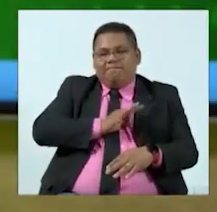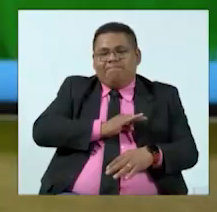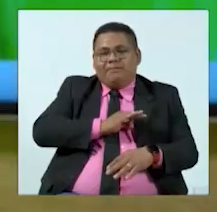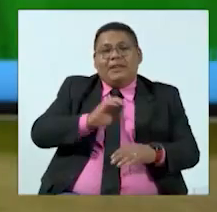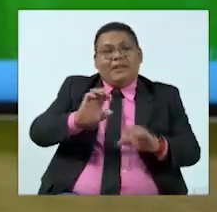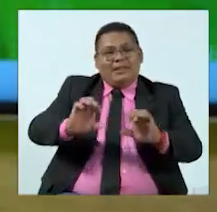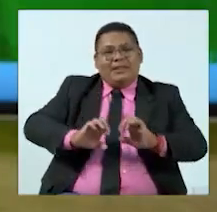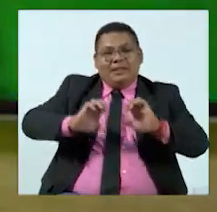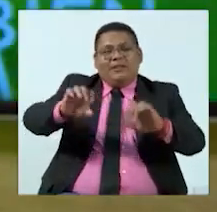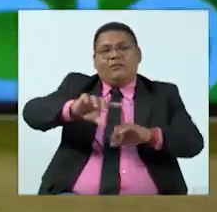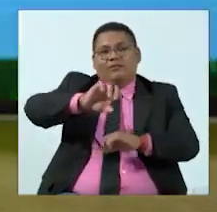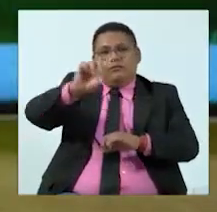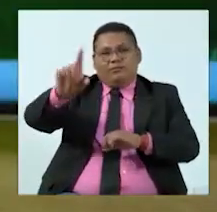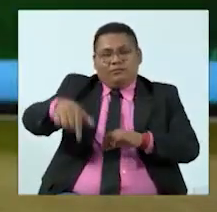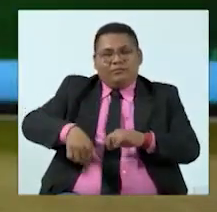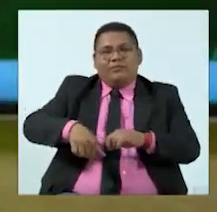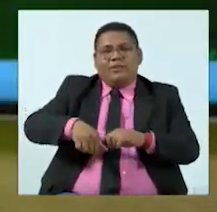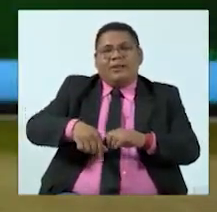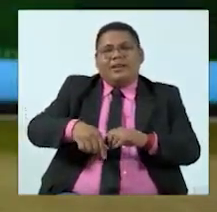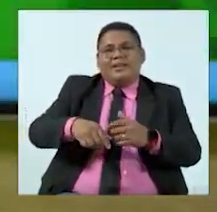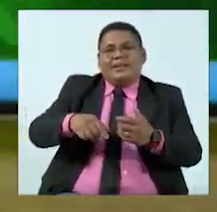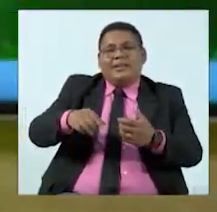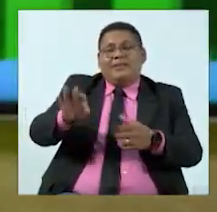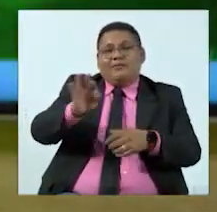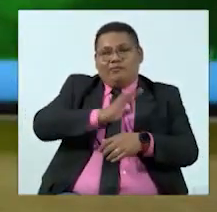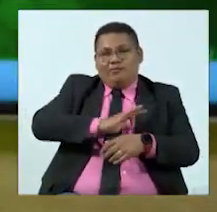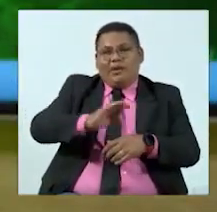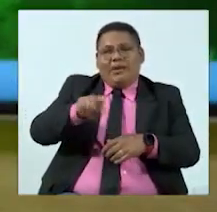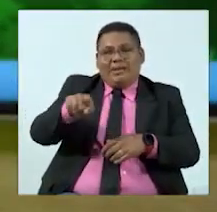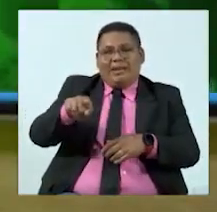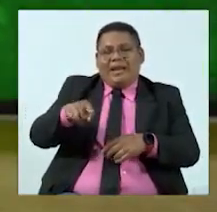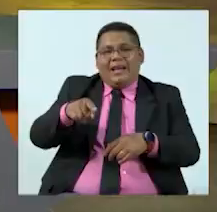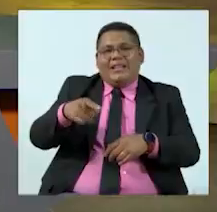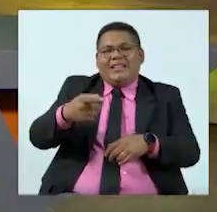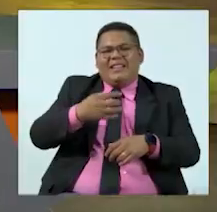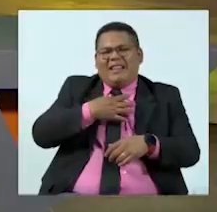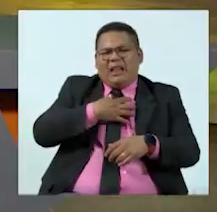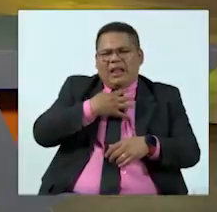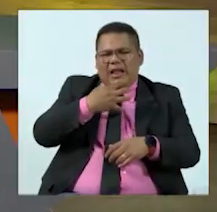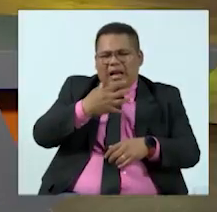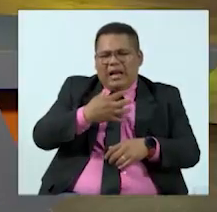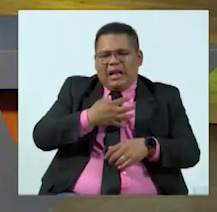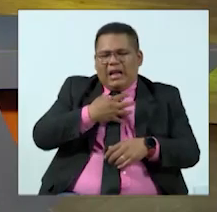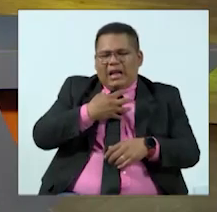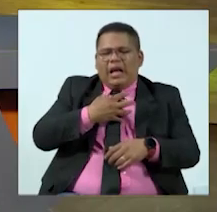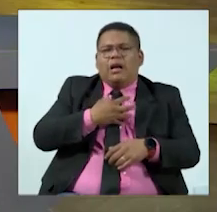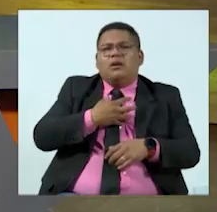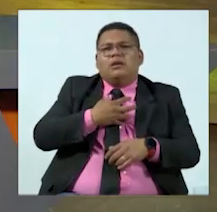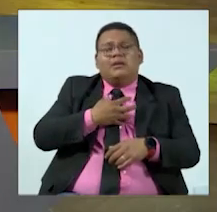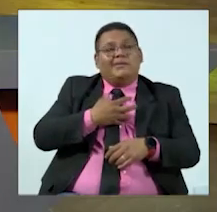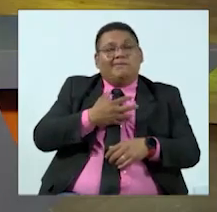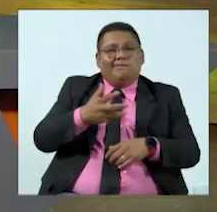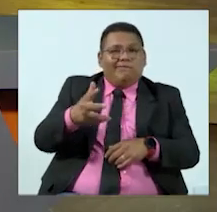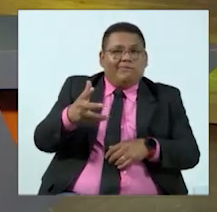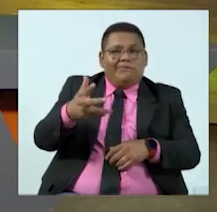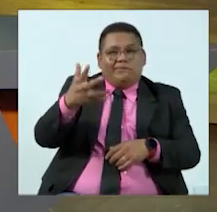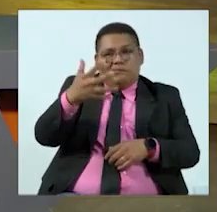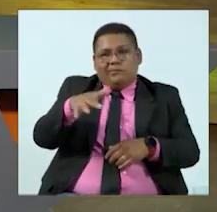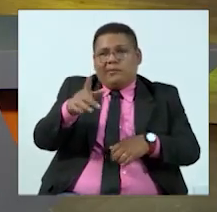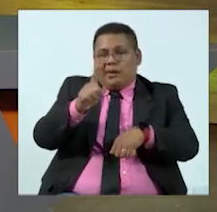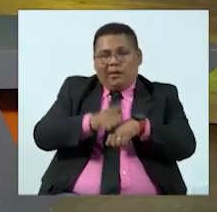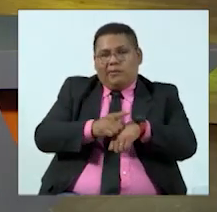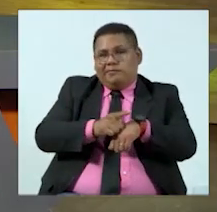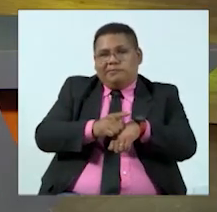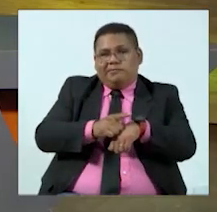después de estos días puede Ya empezar a aparecer el exantema un exantema que puede durar hasta 10 días no y